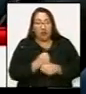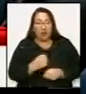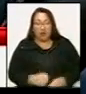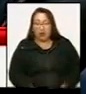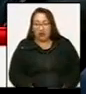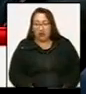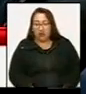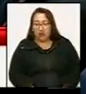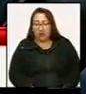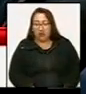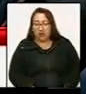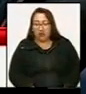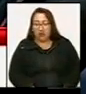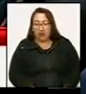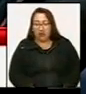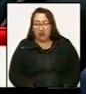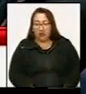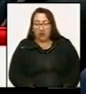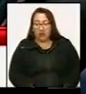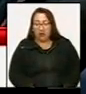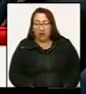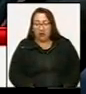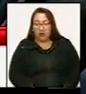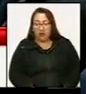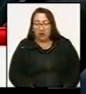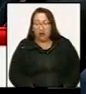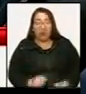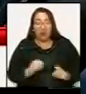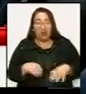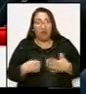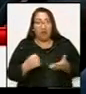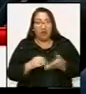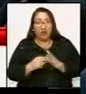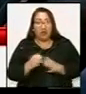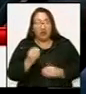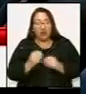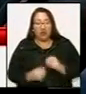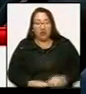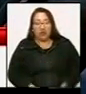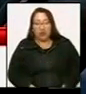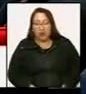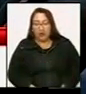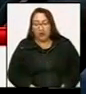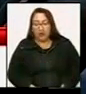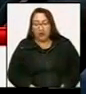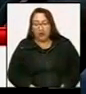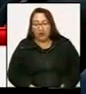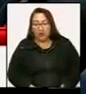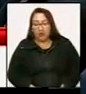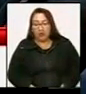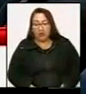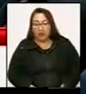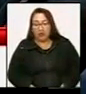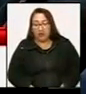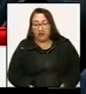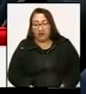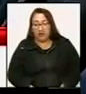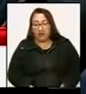funcionando y el Congreso nos está dando una manito para poder resolver lo que hicimos. Gracias.